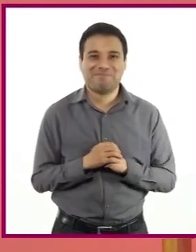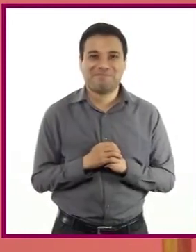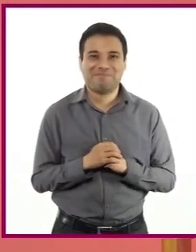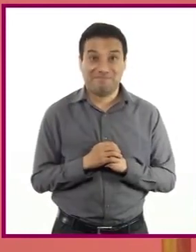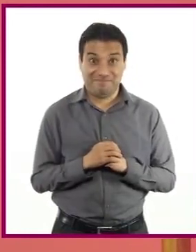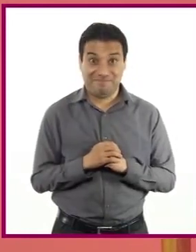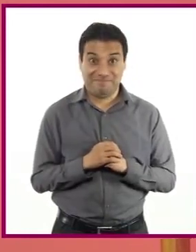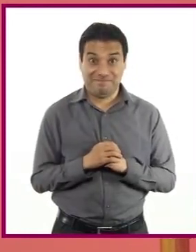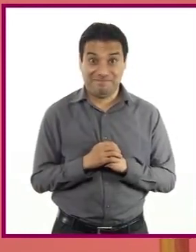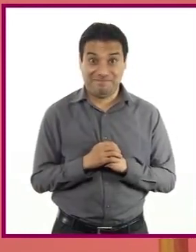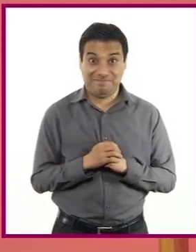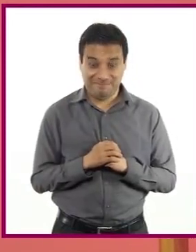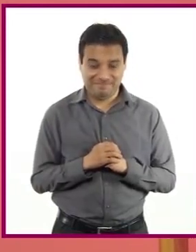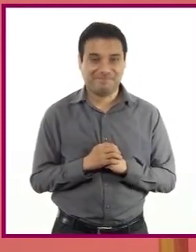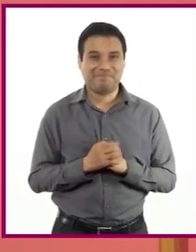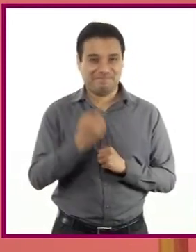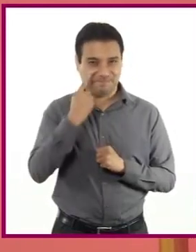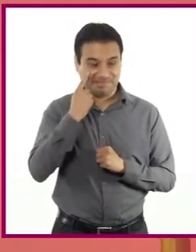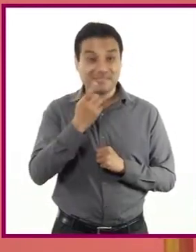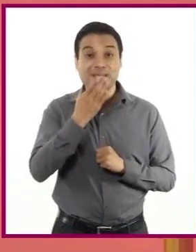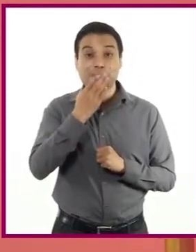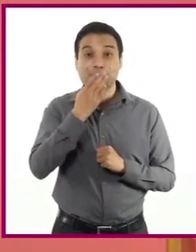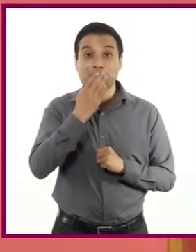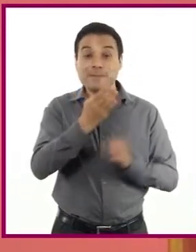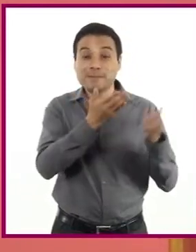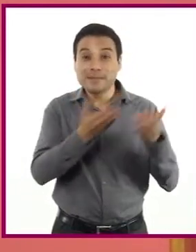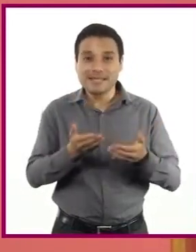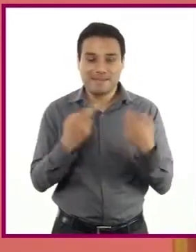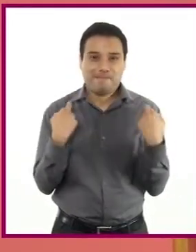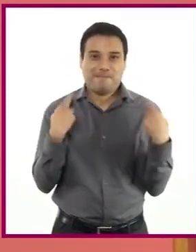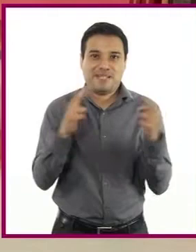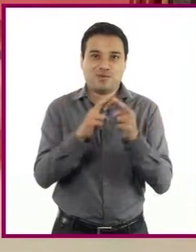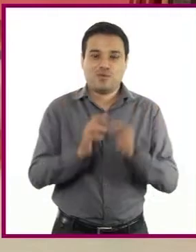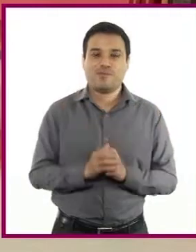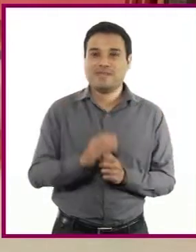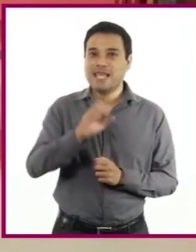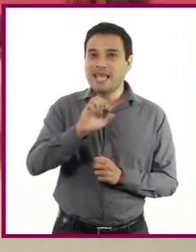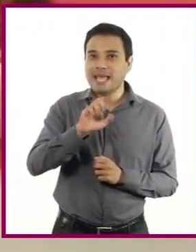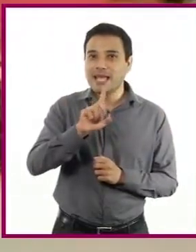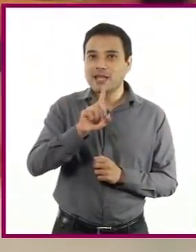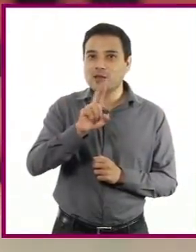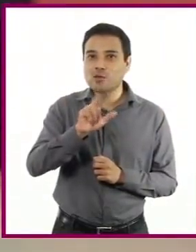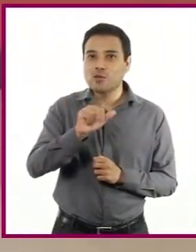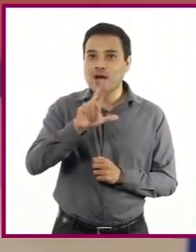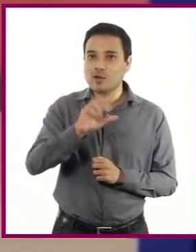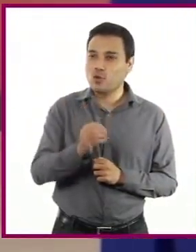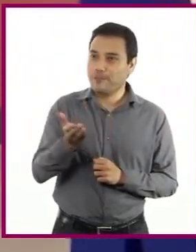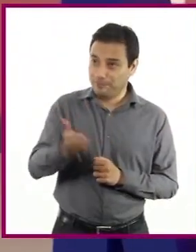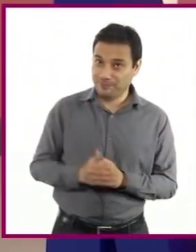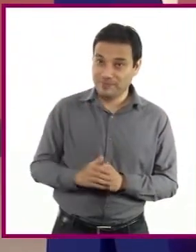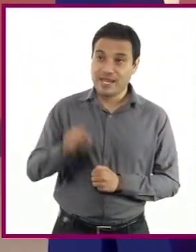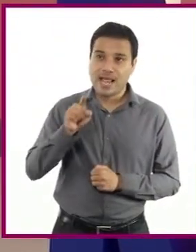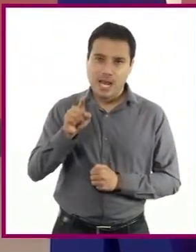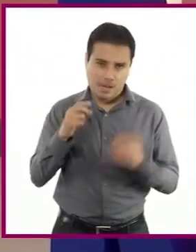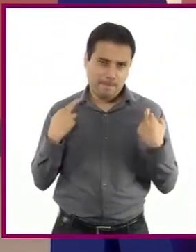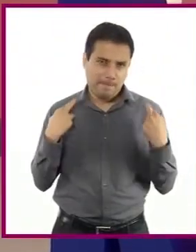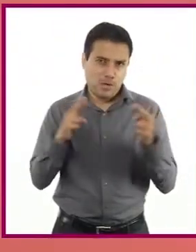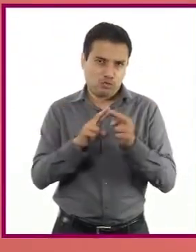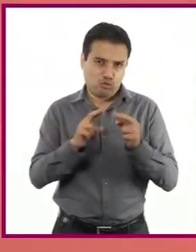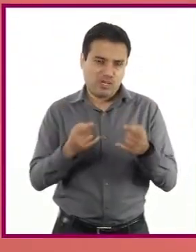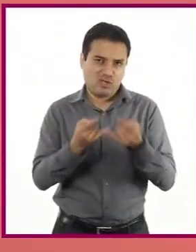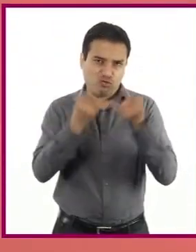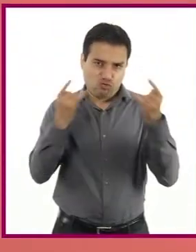Además, demos la bienvenida al profesor Eduardo del Razo, docente de Historia,